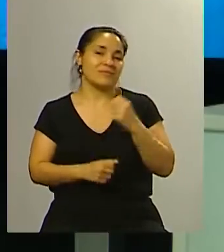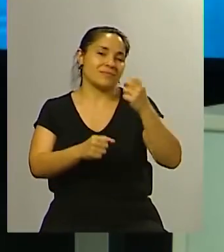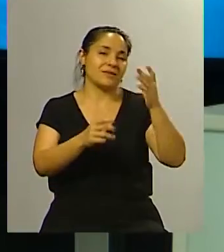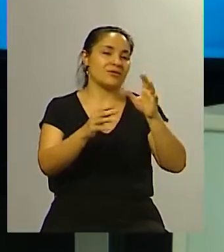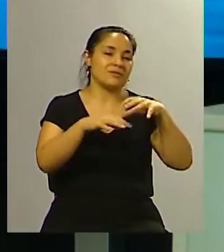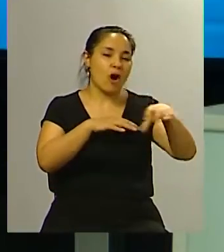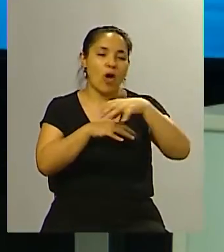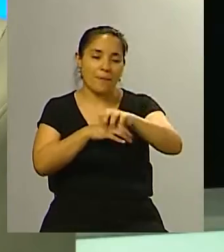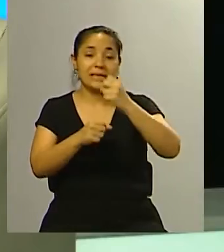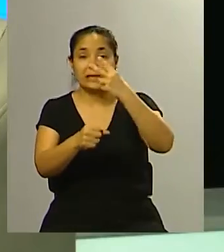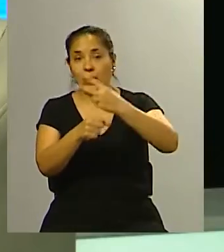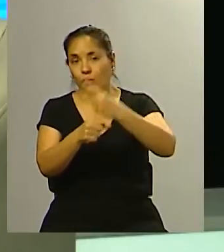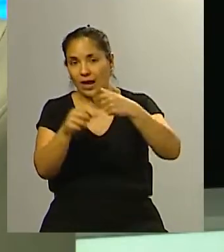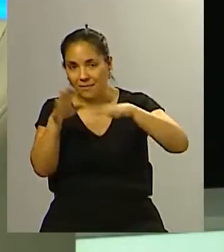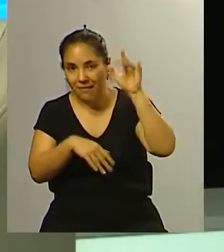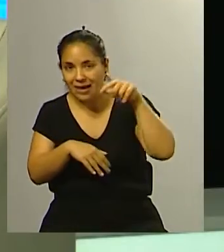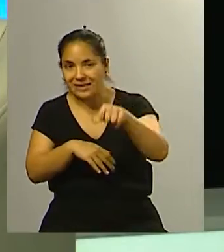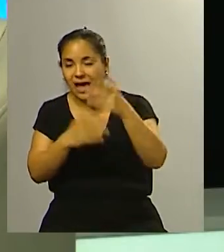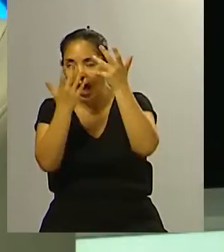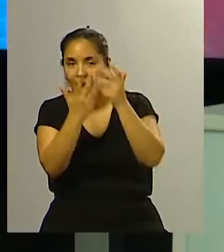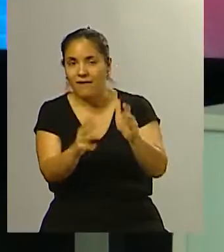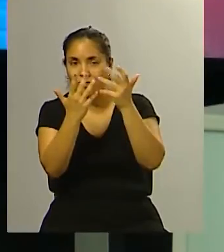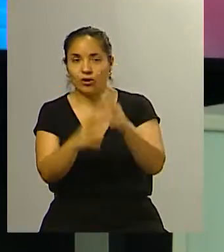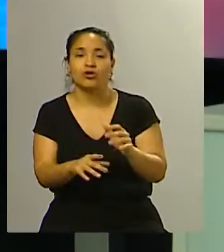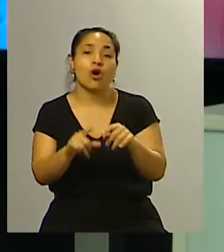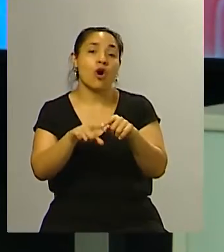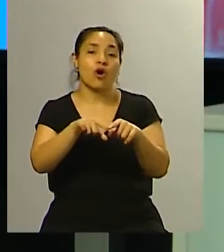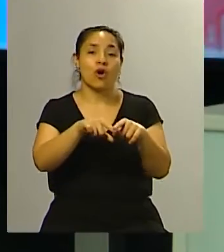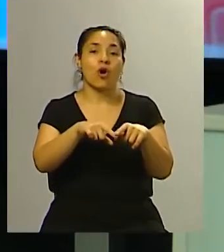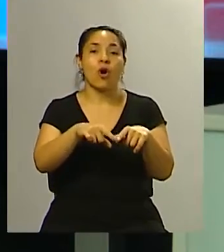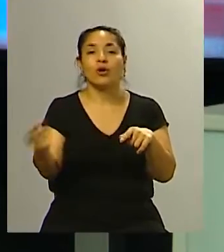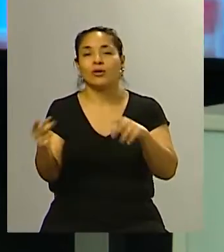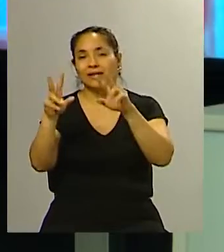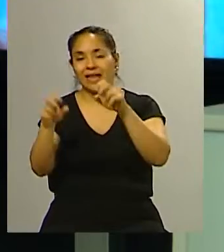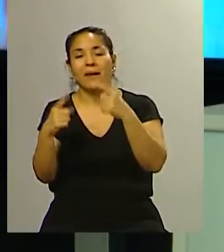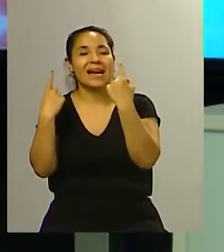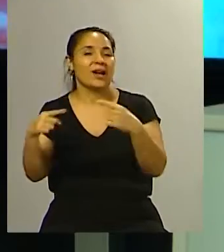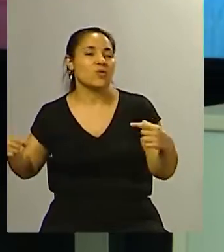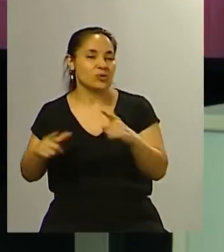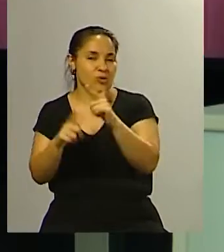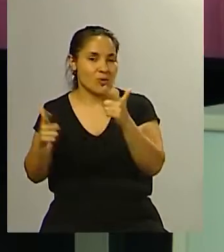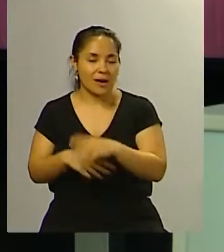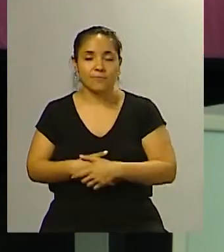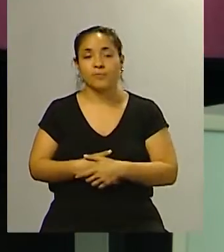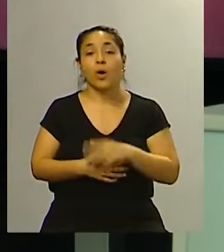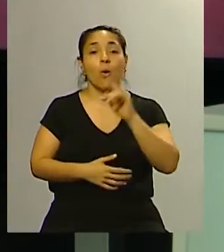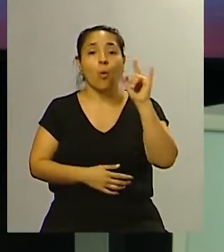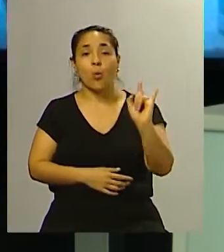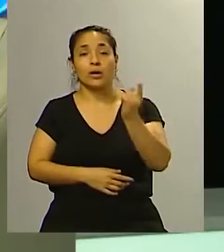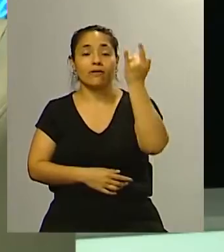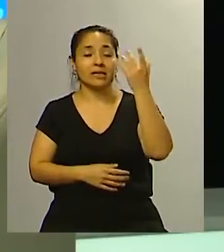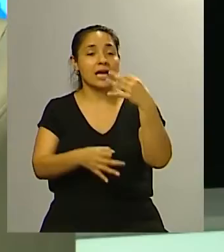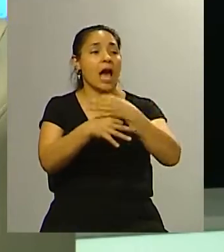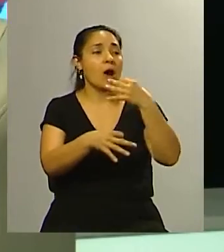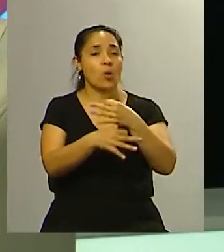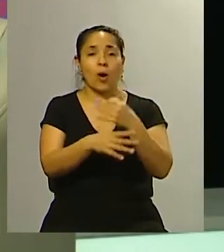todo en la secundaria se daba ese fenómeno, a veces en los otros ámbitos por una cuestión pura y exclusivamente de recursos. Bien. ¿Cómo le fue a la universidad, a los colegios de la universidad